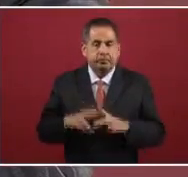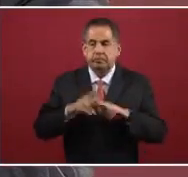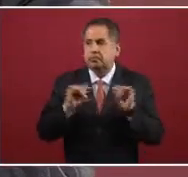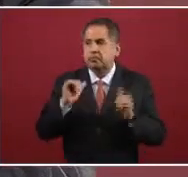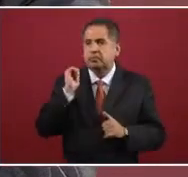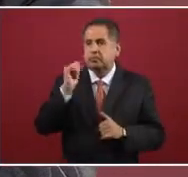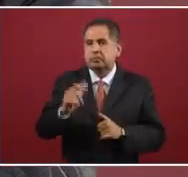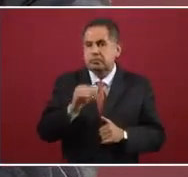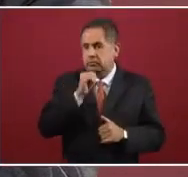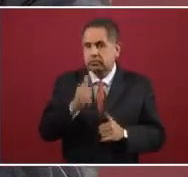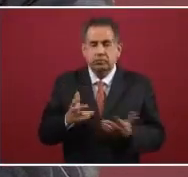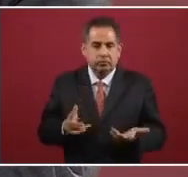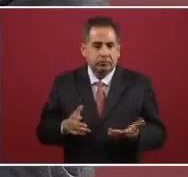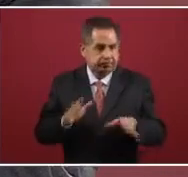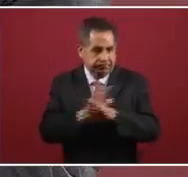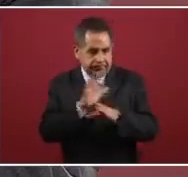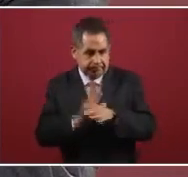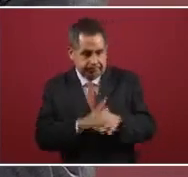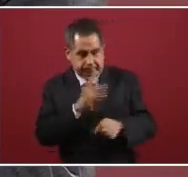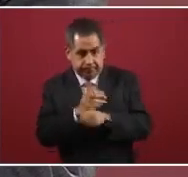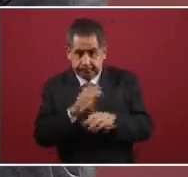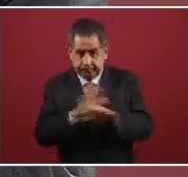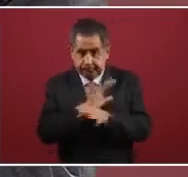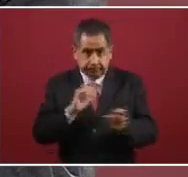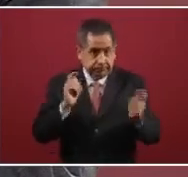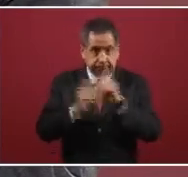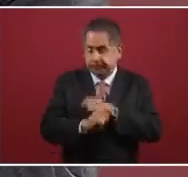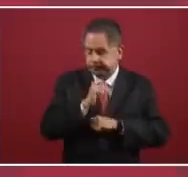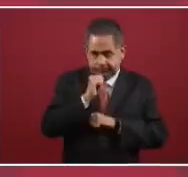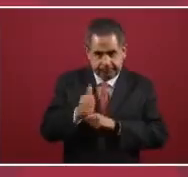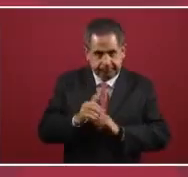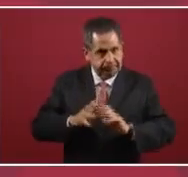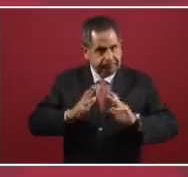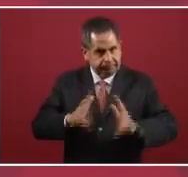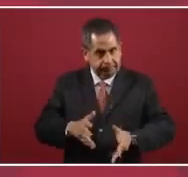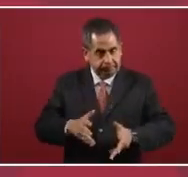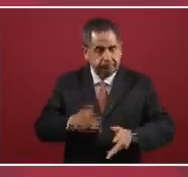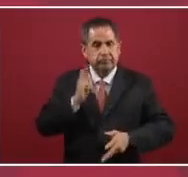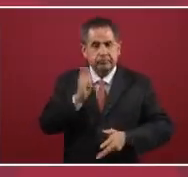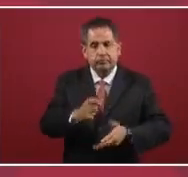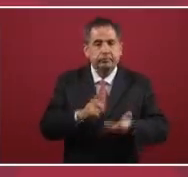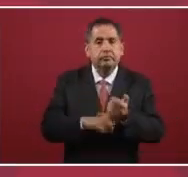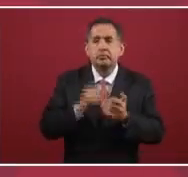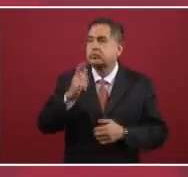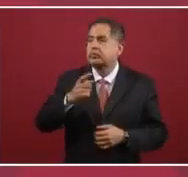ninguna modificación que pueda significar